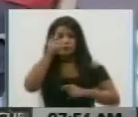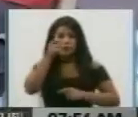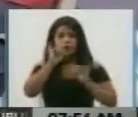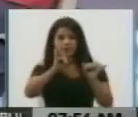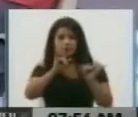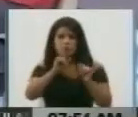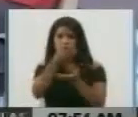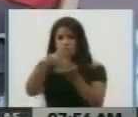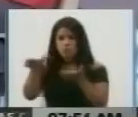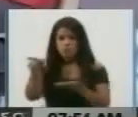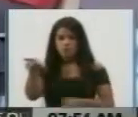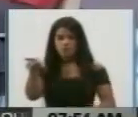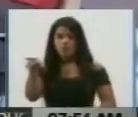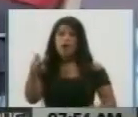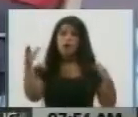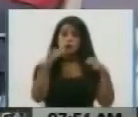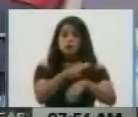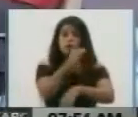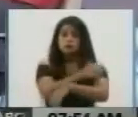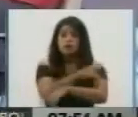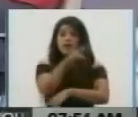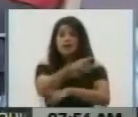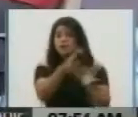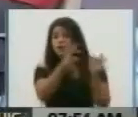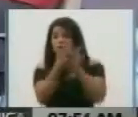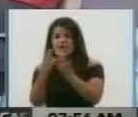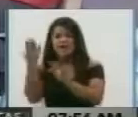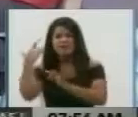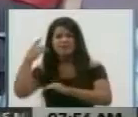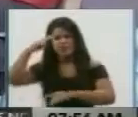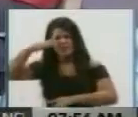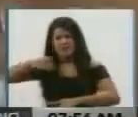derecha, formado por gente que estuvo vinculada con la dictadura de Stroessner,